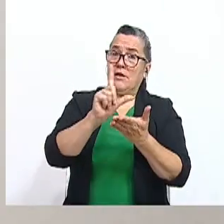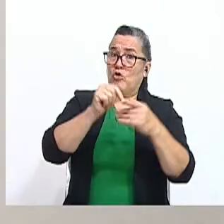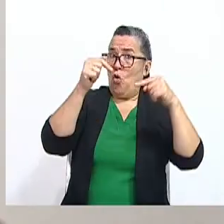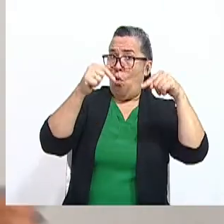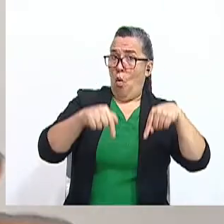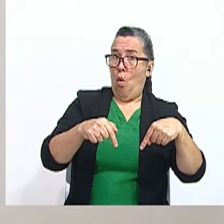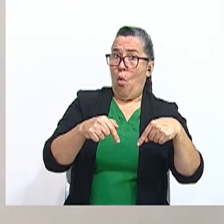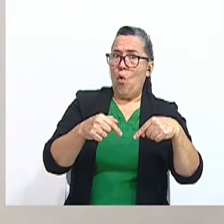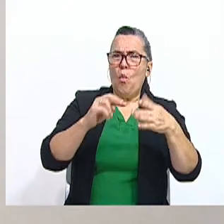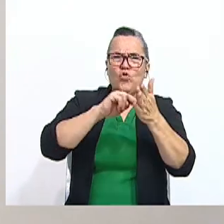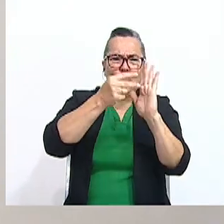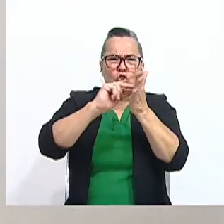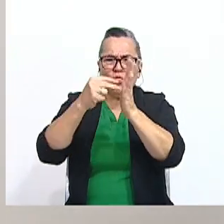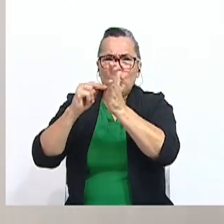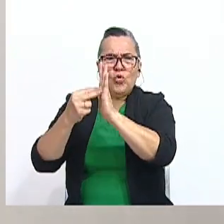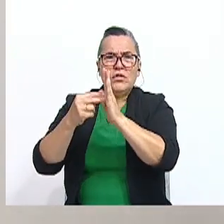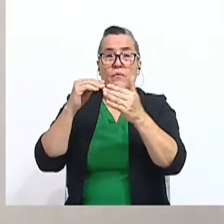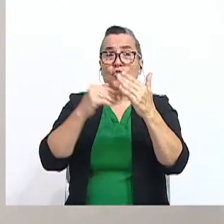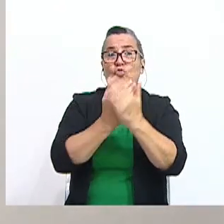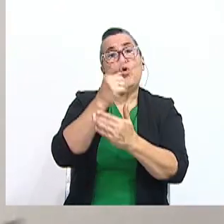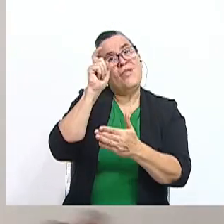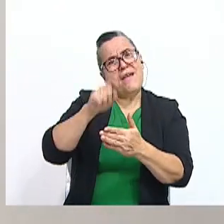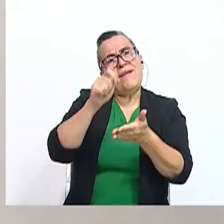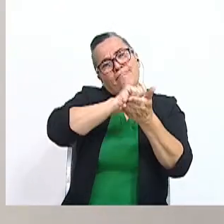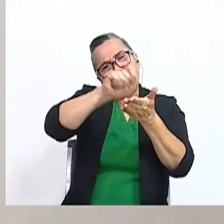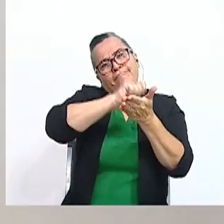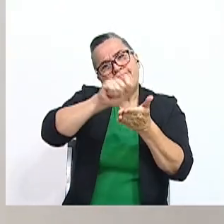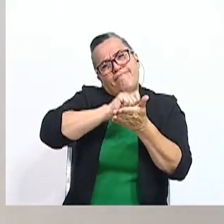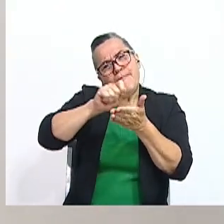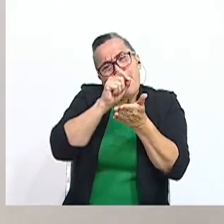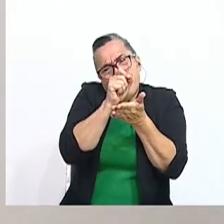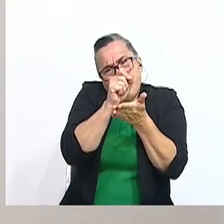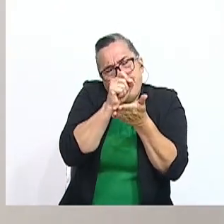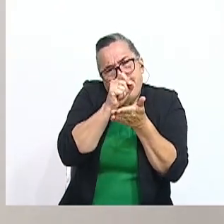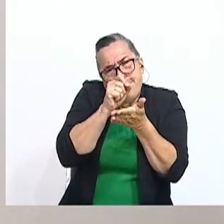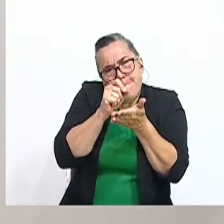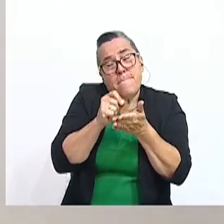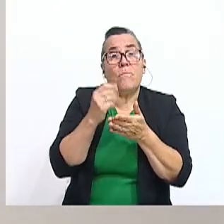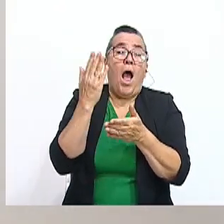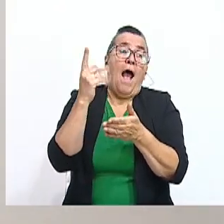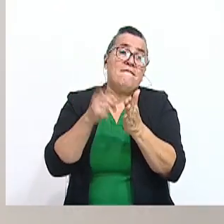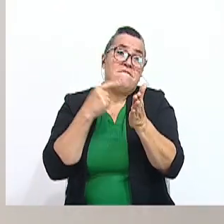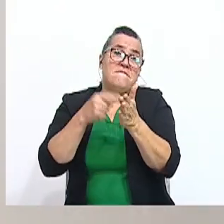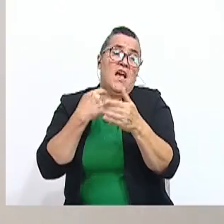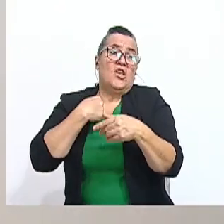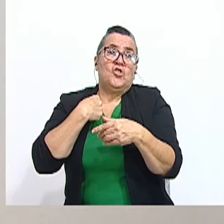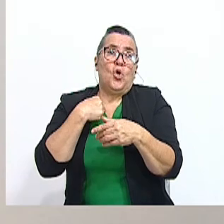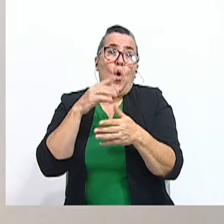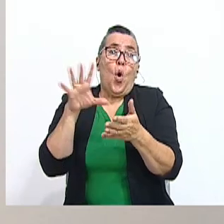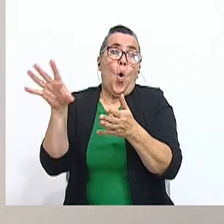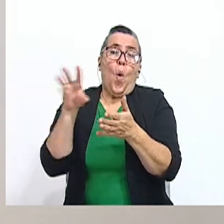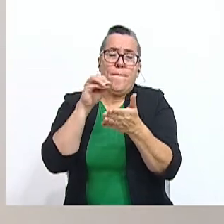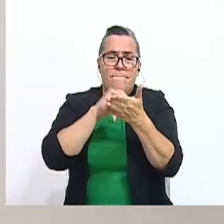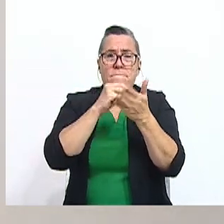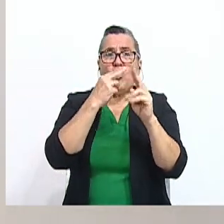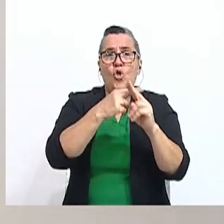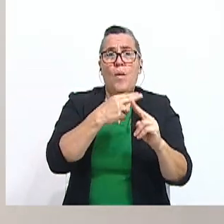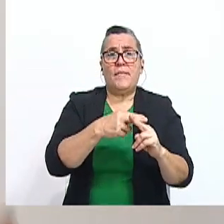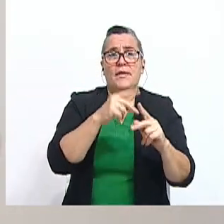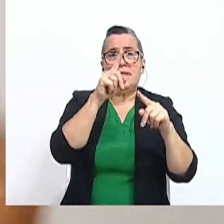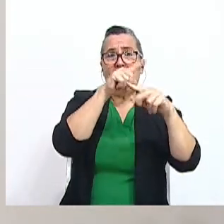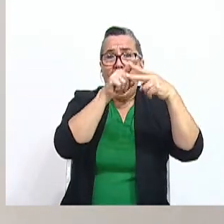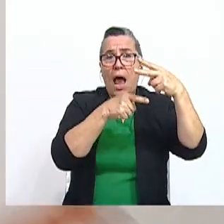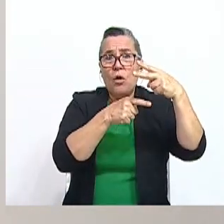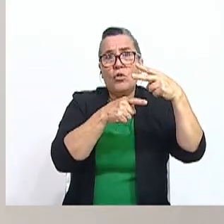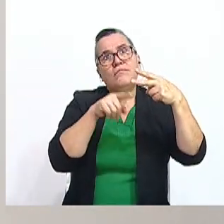ser tanto concepto nuevo, tuve que tomar apuntes más detallados, porque en ocasiones lo único que copié fueron los nombres de los ángulos y